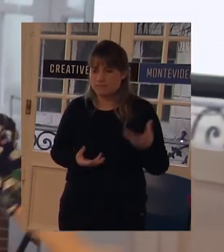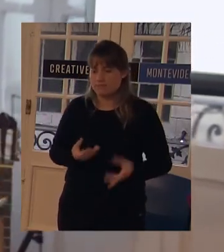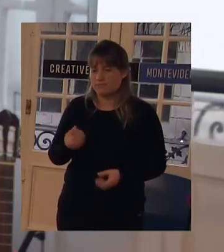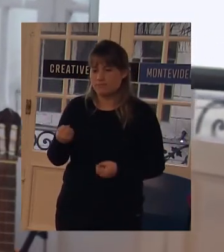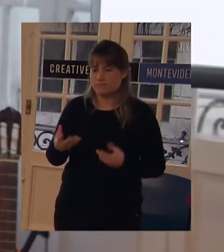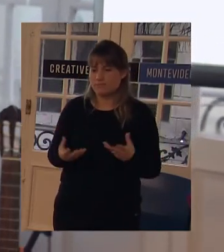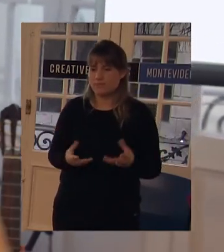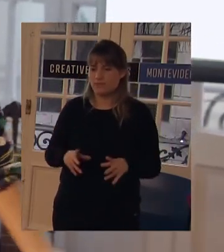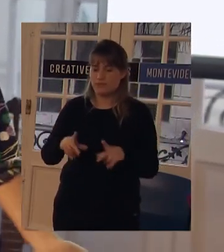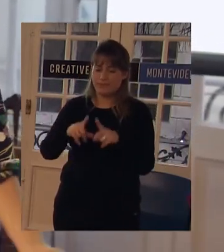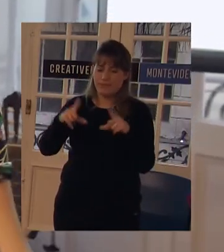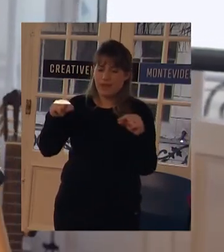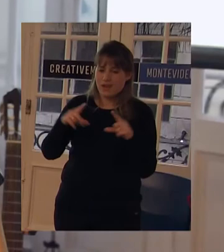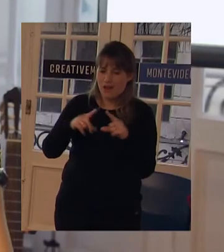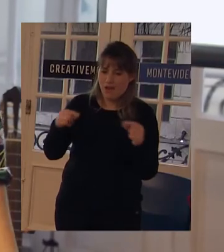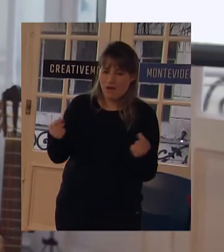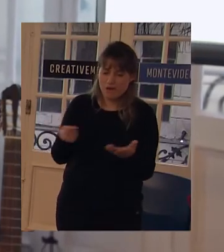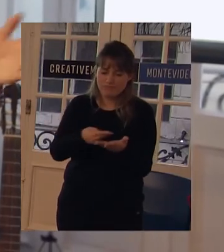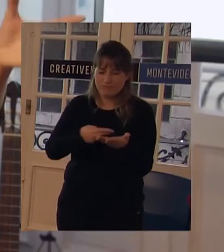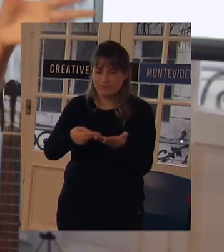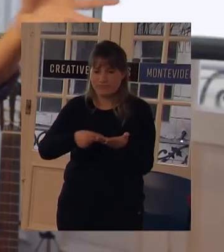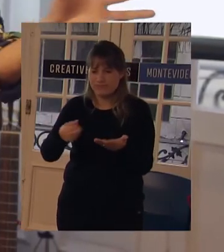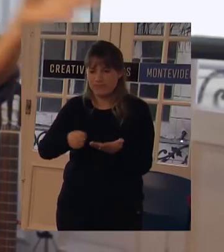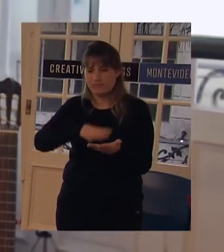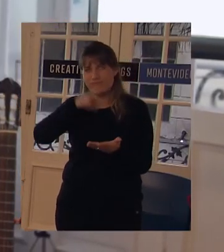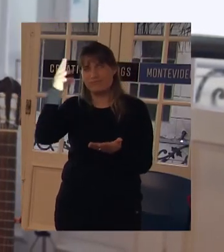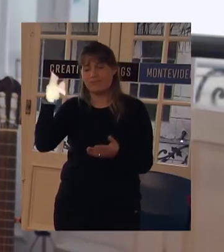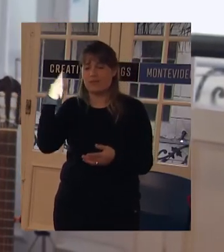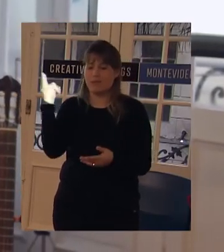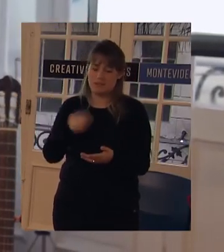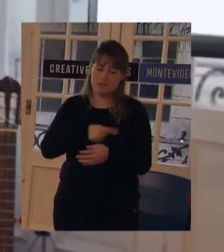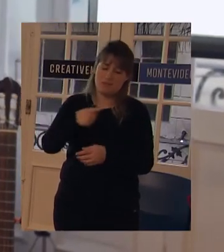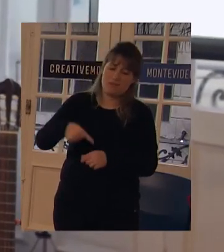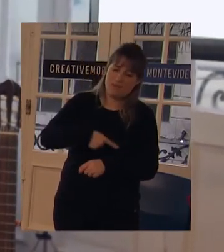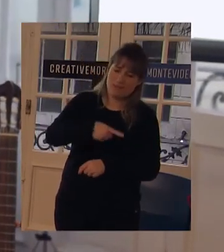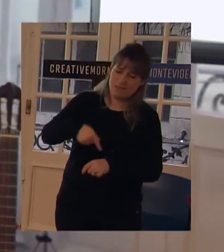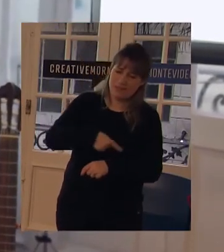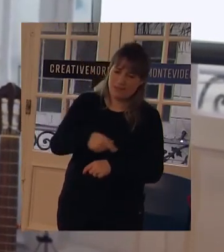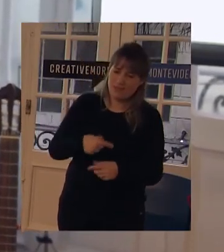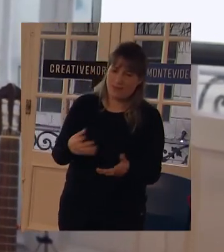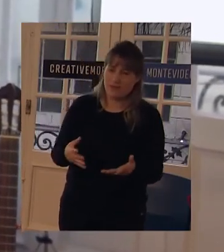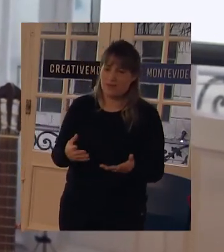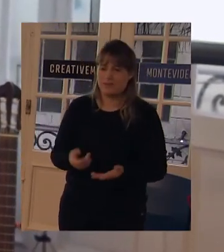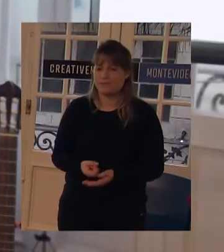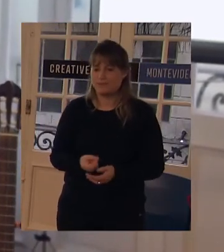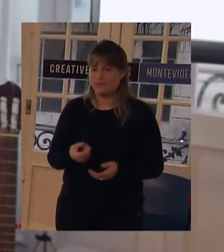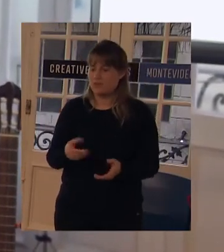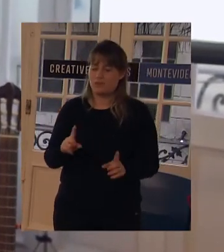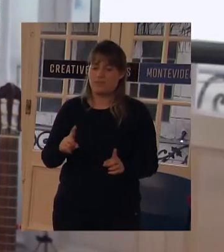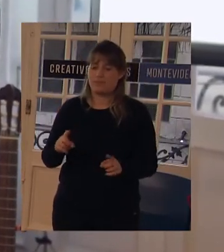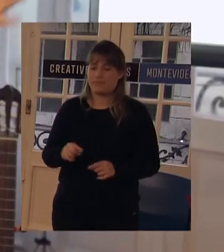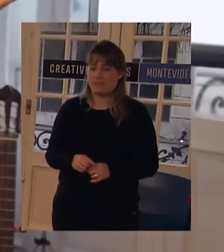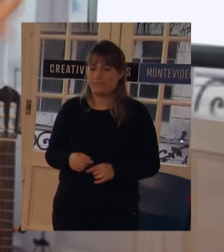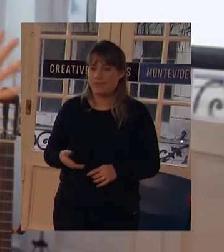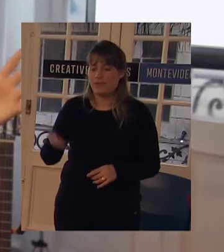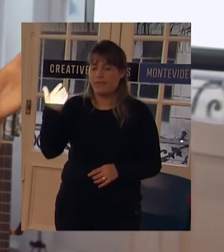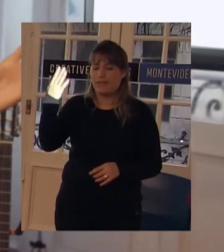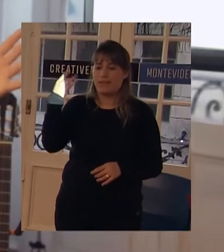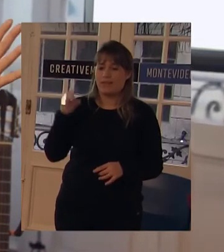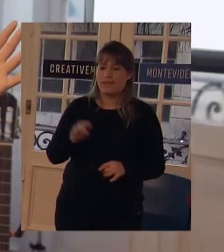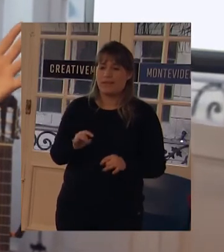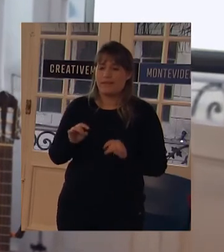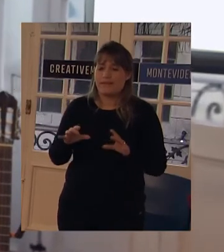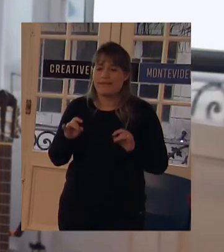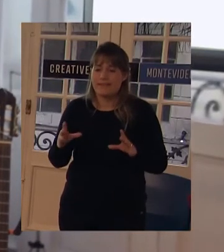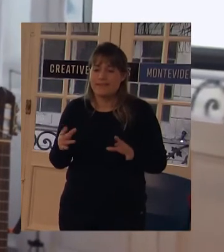olvidarte del tiempo, y obviamente eso no podía ser trabajo. O sea, esos dos conceptos a mis 15 años, cuando te preguntan qué querías hacer, no se podían